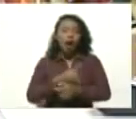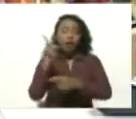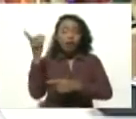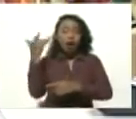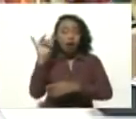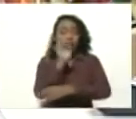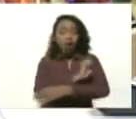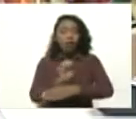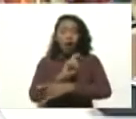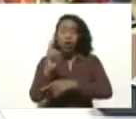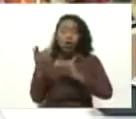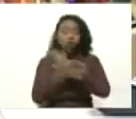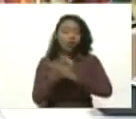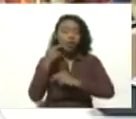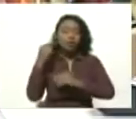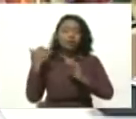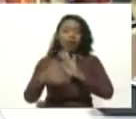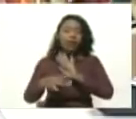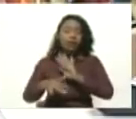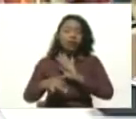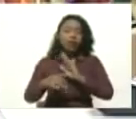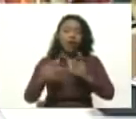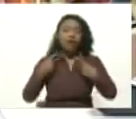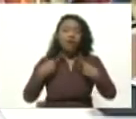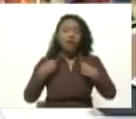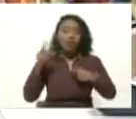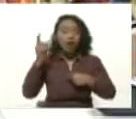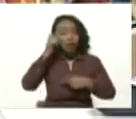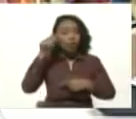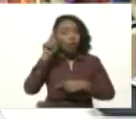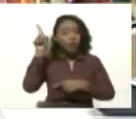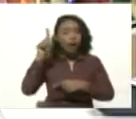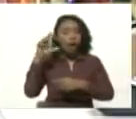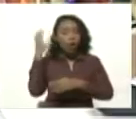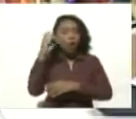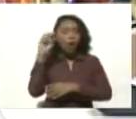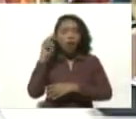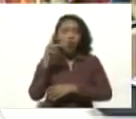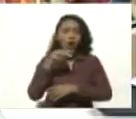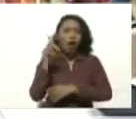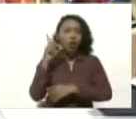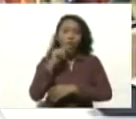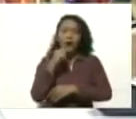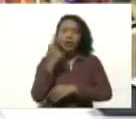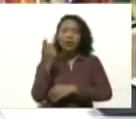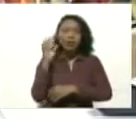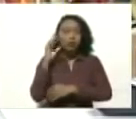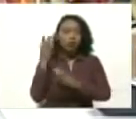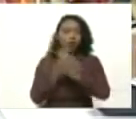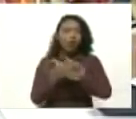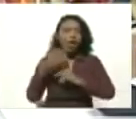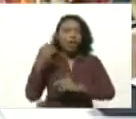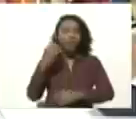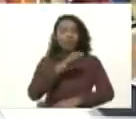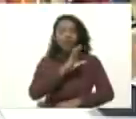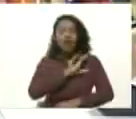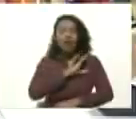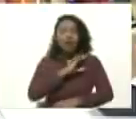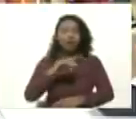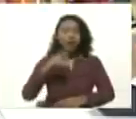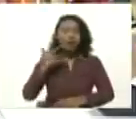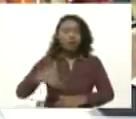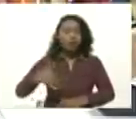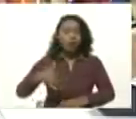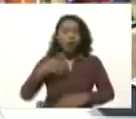Él no declara sobre el derecho a la vivienda del pueblo de Colombia nunca. No declara sobre el derecho a la educación, a la